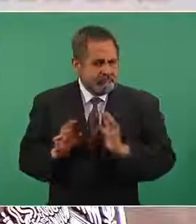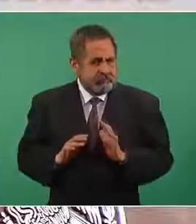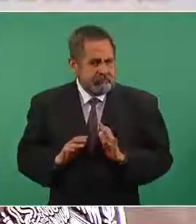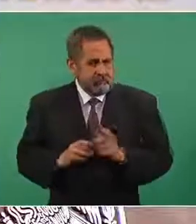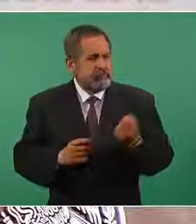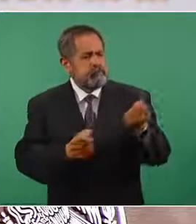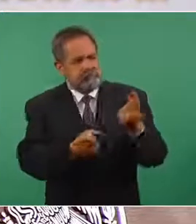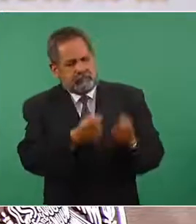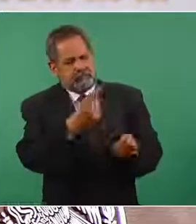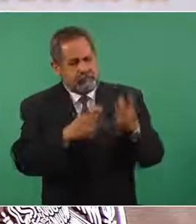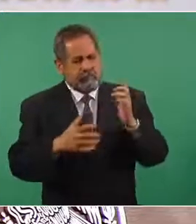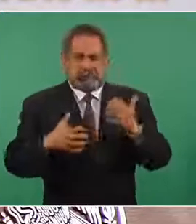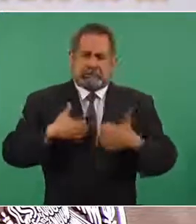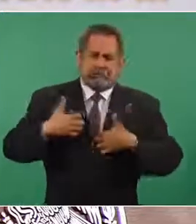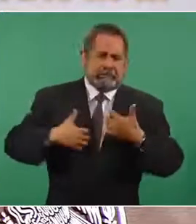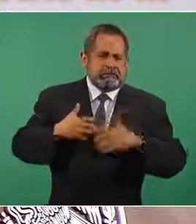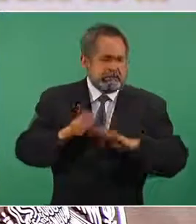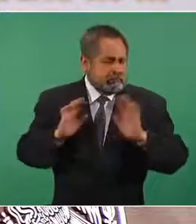haber